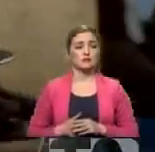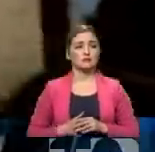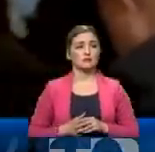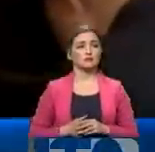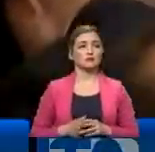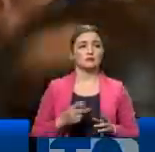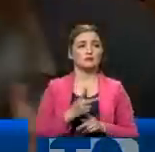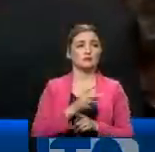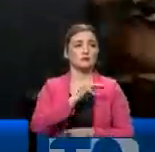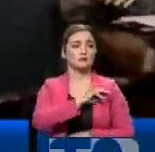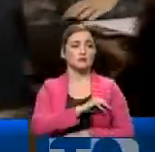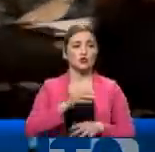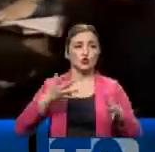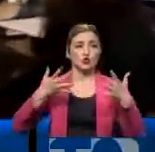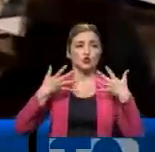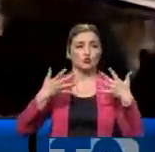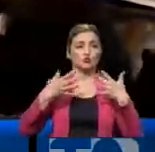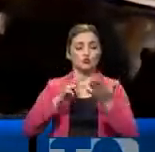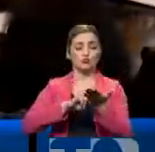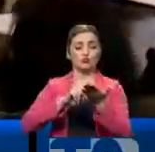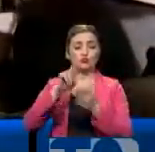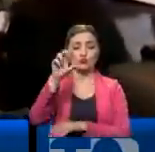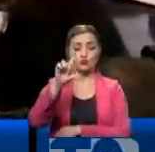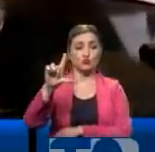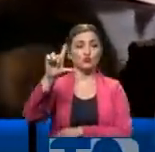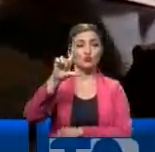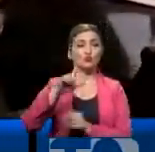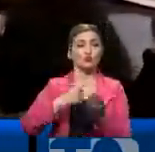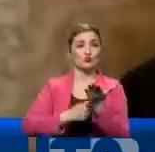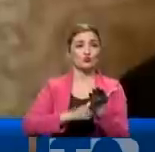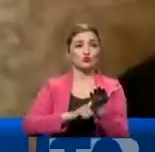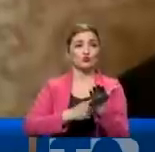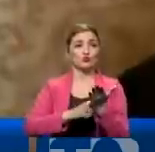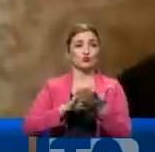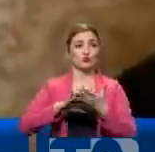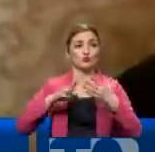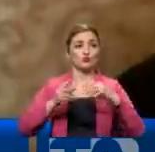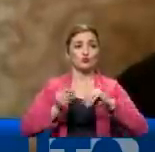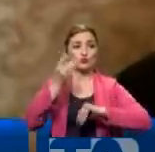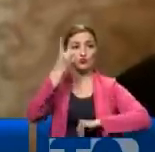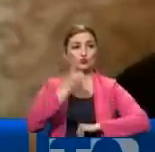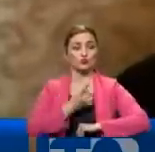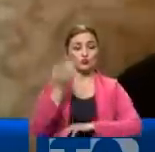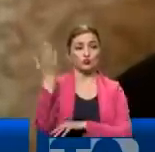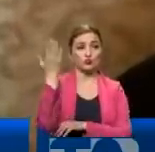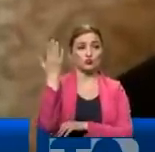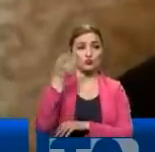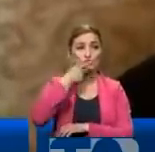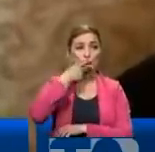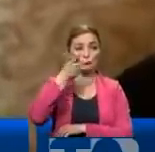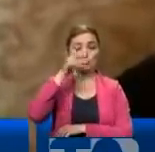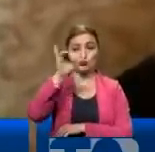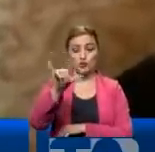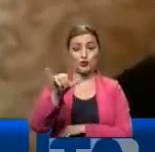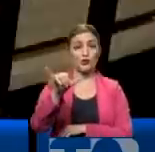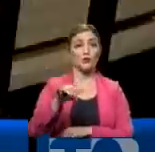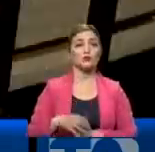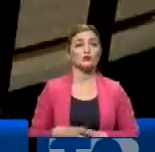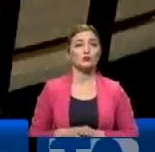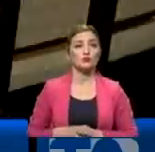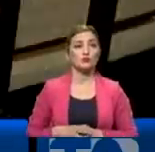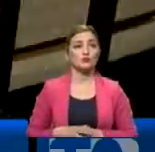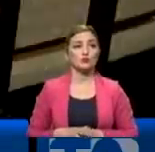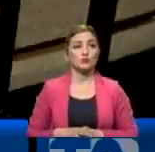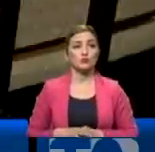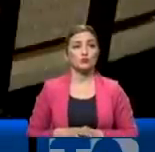El Consejo Municipal de Guayaquil sesionó este lunes para tratar la resolución que la alcaldesa Cindy Viteri hizo público el sábado pasado.